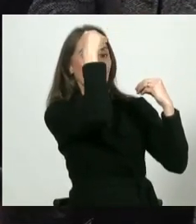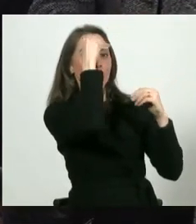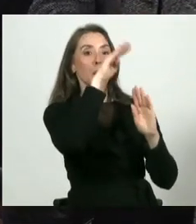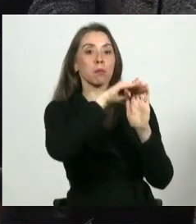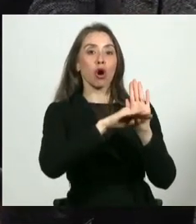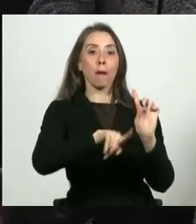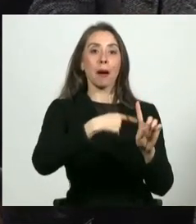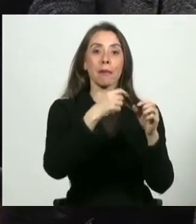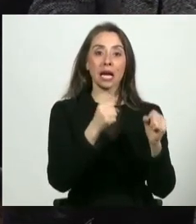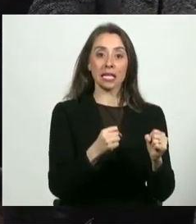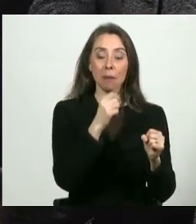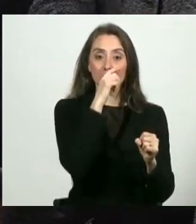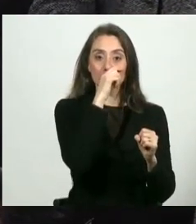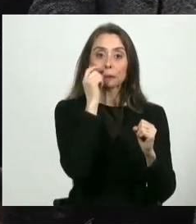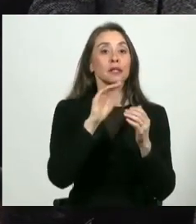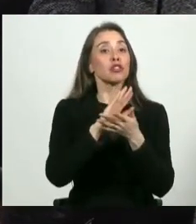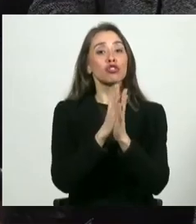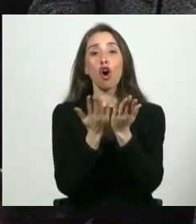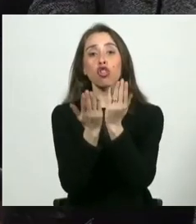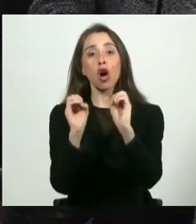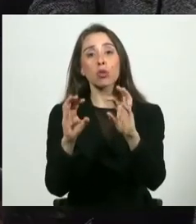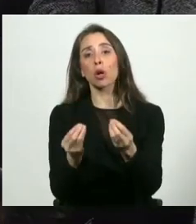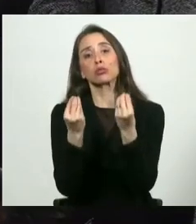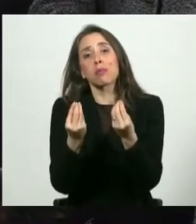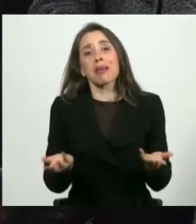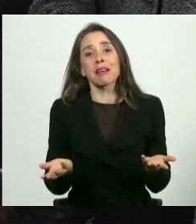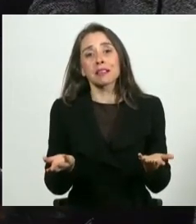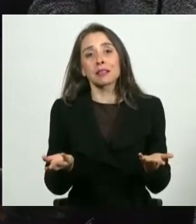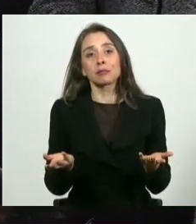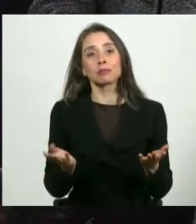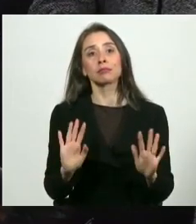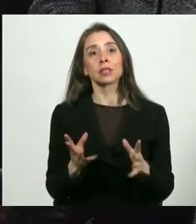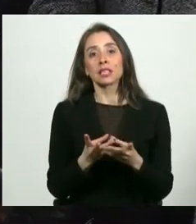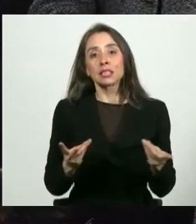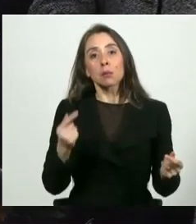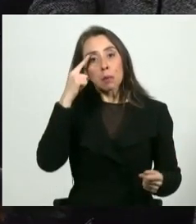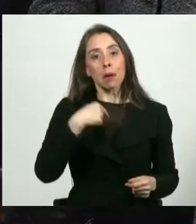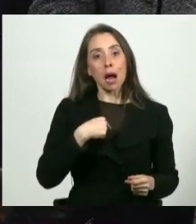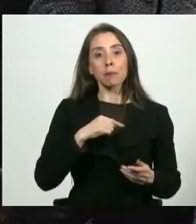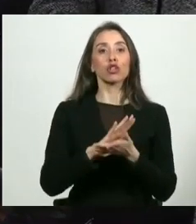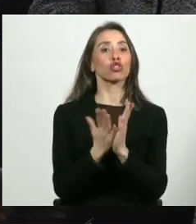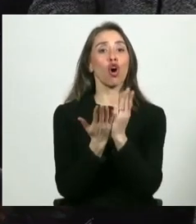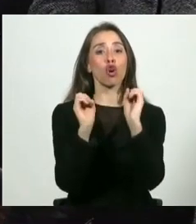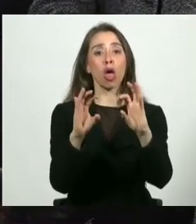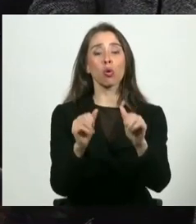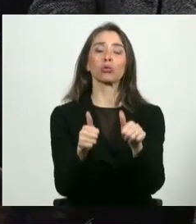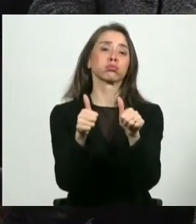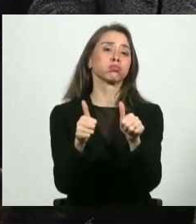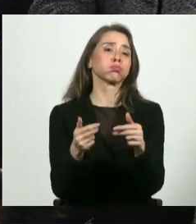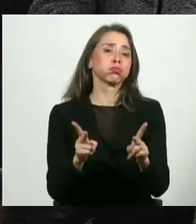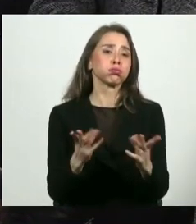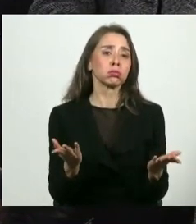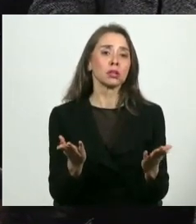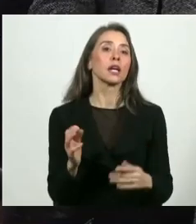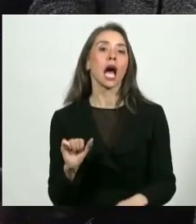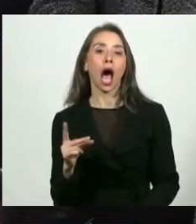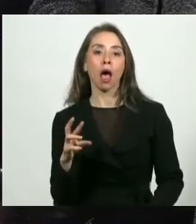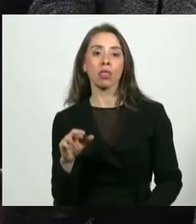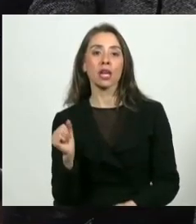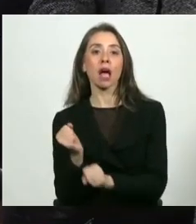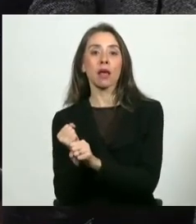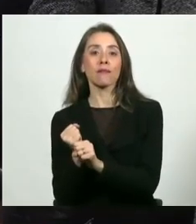Capaz, y todo lo que sea educación para mí es bienvenido. Simple. Para mí todo lo que es educación siempre es bienvenido. También Andrea trabaja